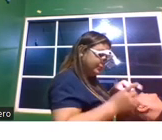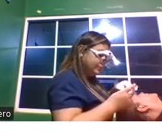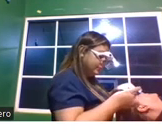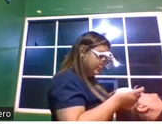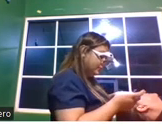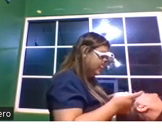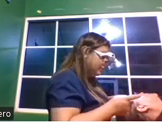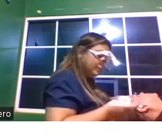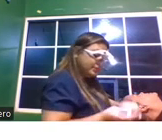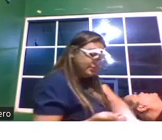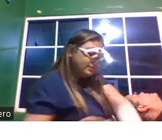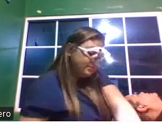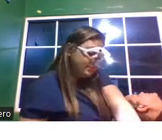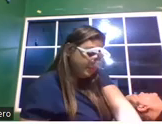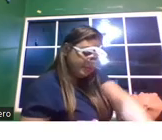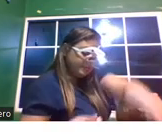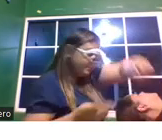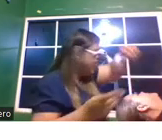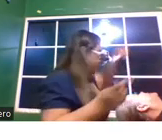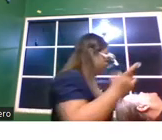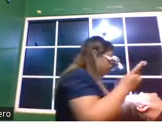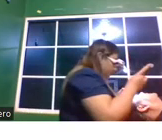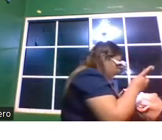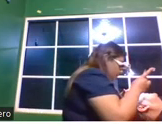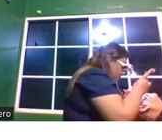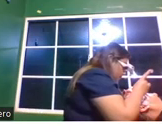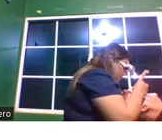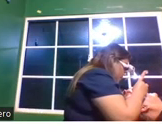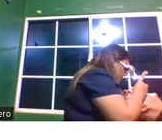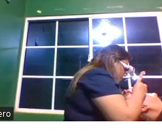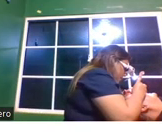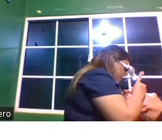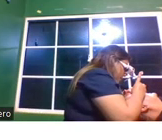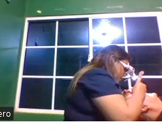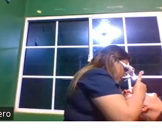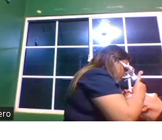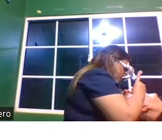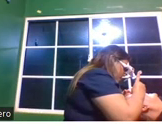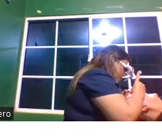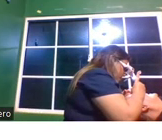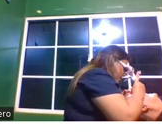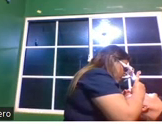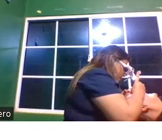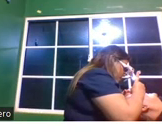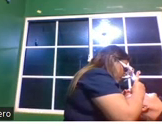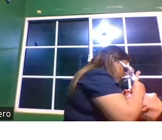hoy hablaba con una persona que es un gerente regional, a él lo han